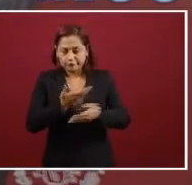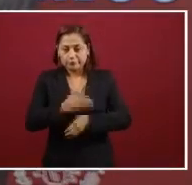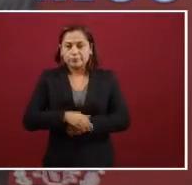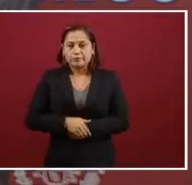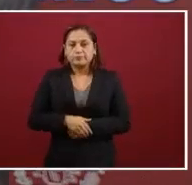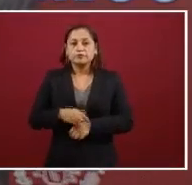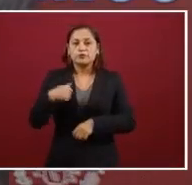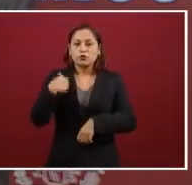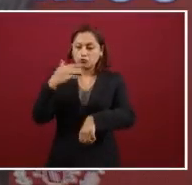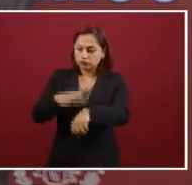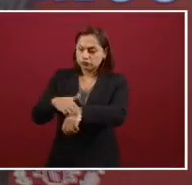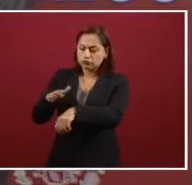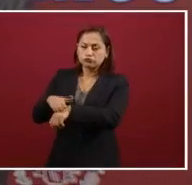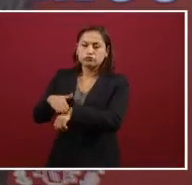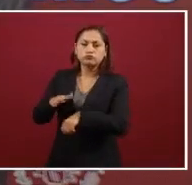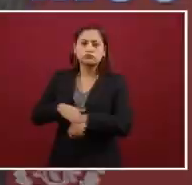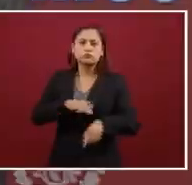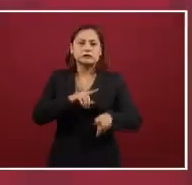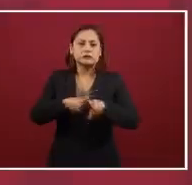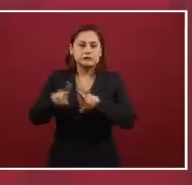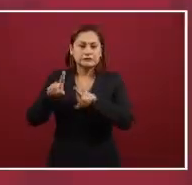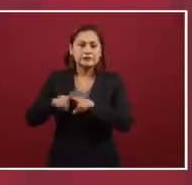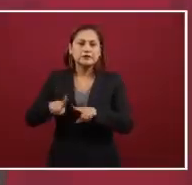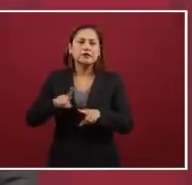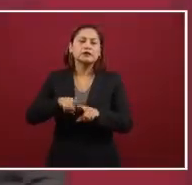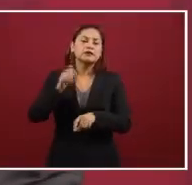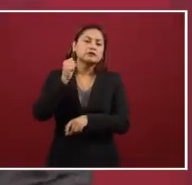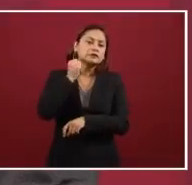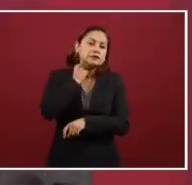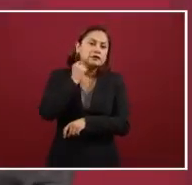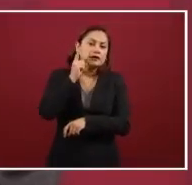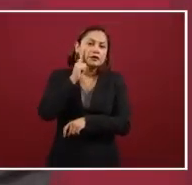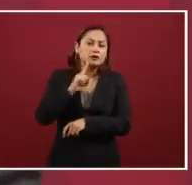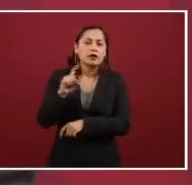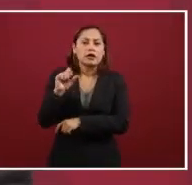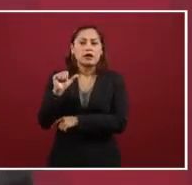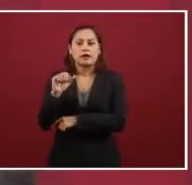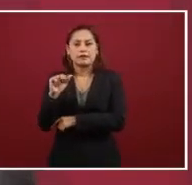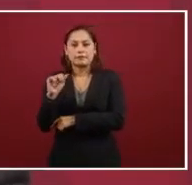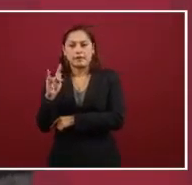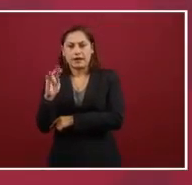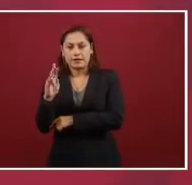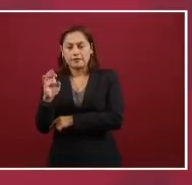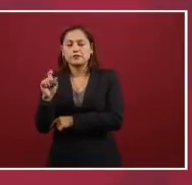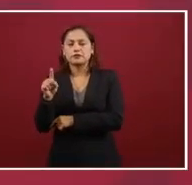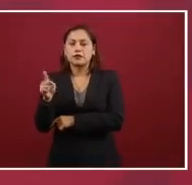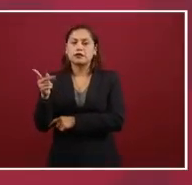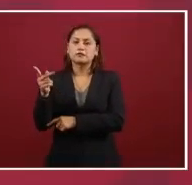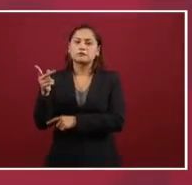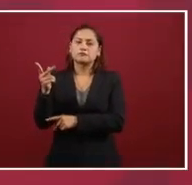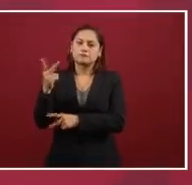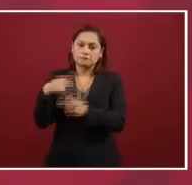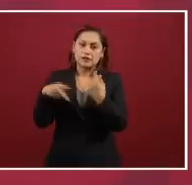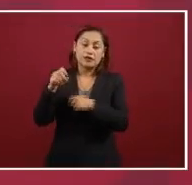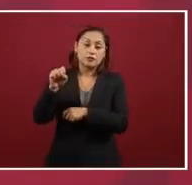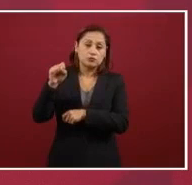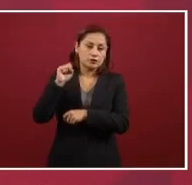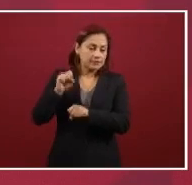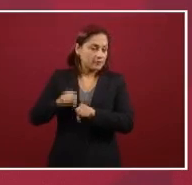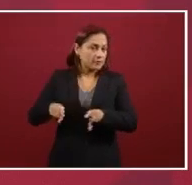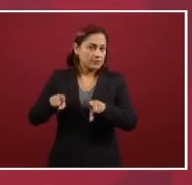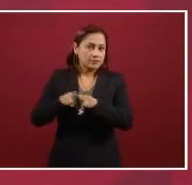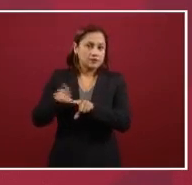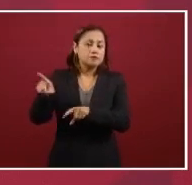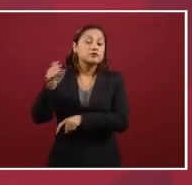diferentes senadoras y diputados, la que coordina es la senadora Beatriz Paredes, que por cierto también estuvo el sábado junto con el senador